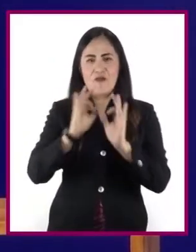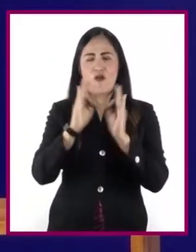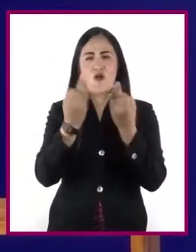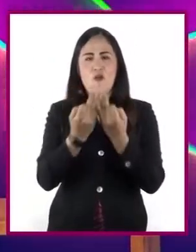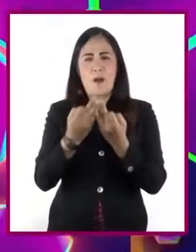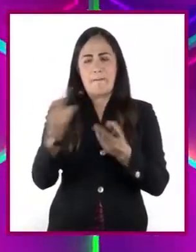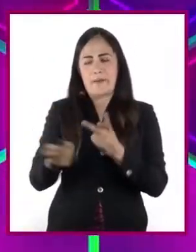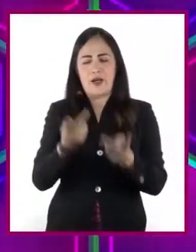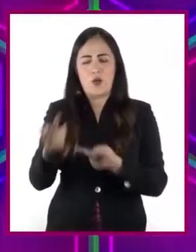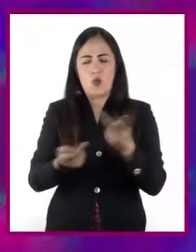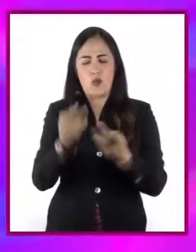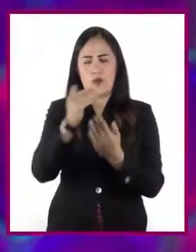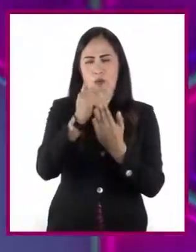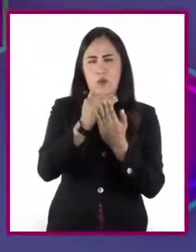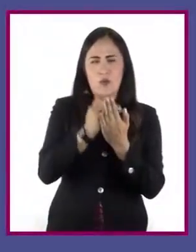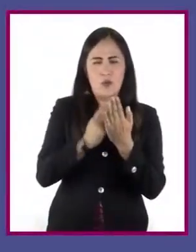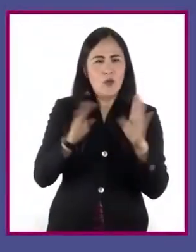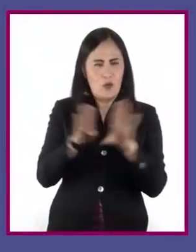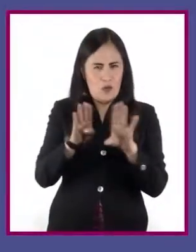deberíamos hacerlo.